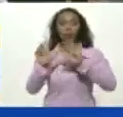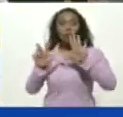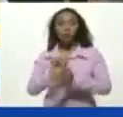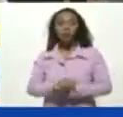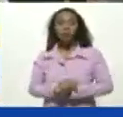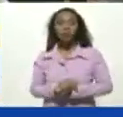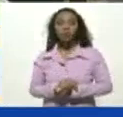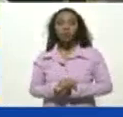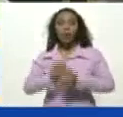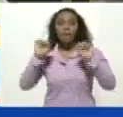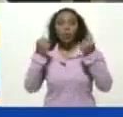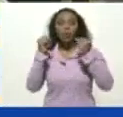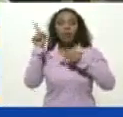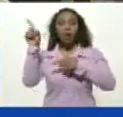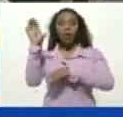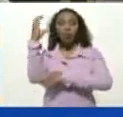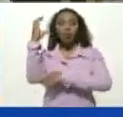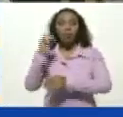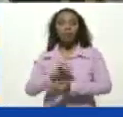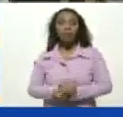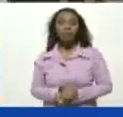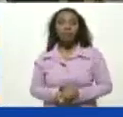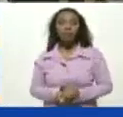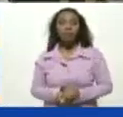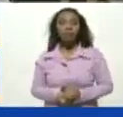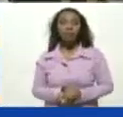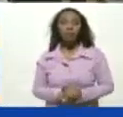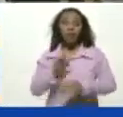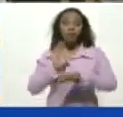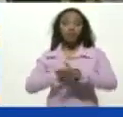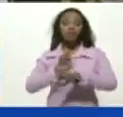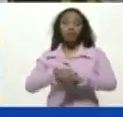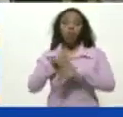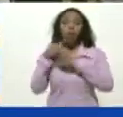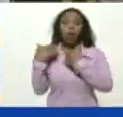En Bogotá, desde Colombia. Por eso